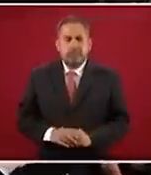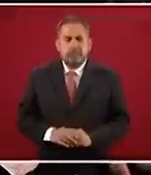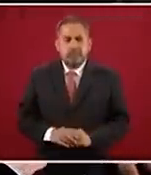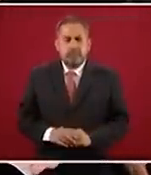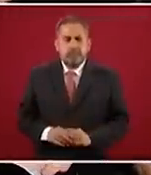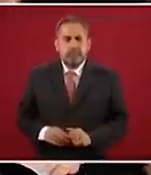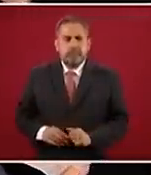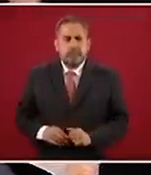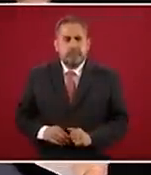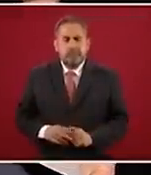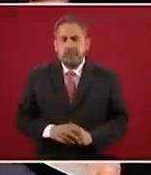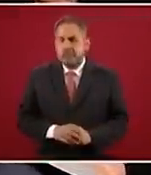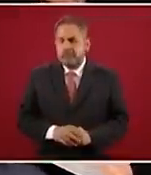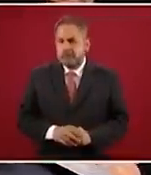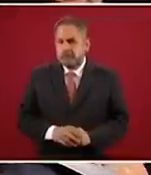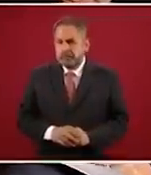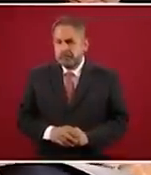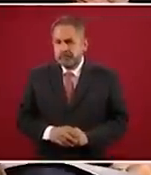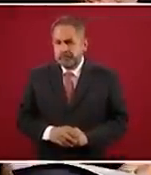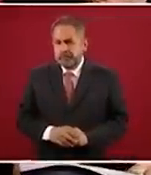Tiene la misma